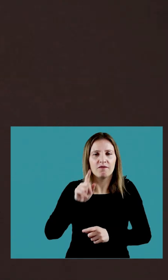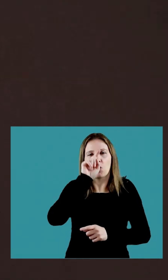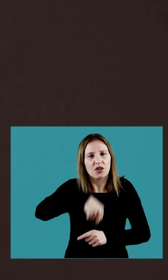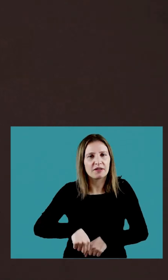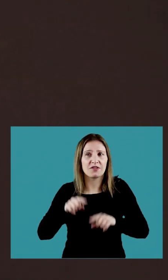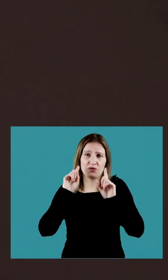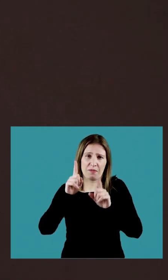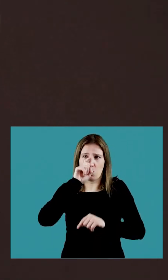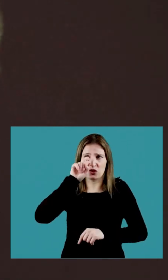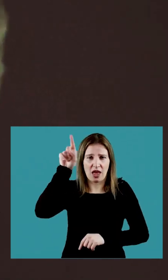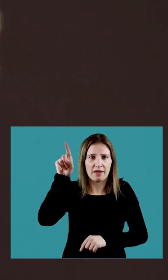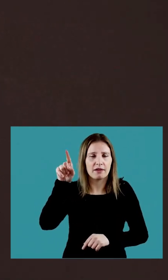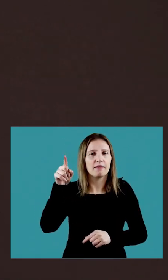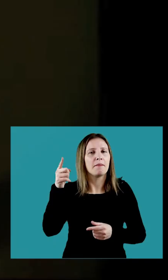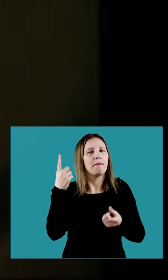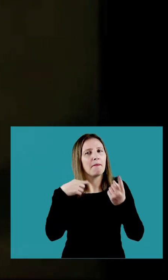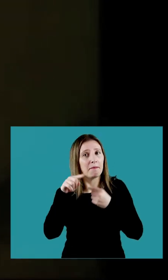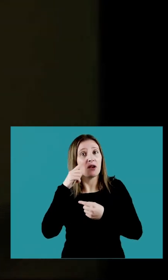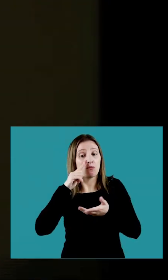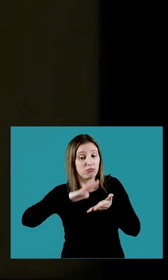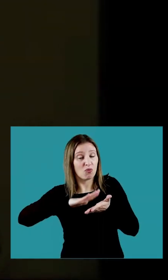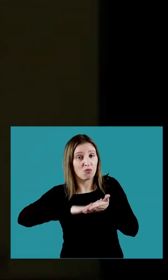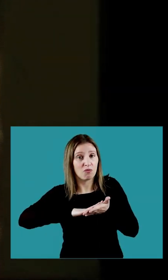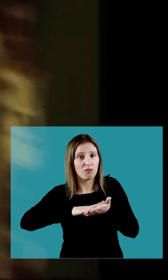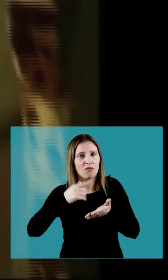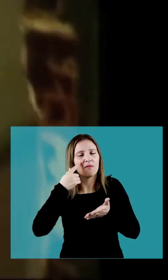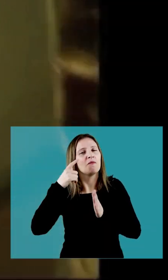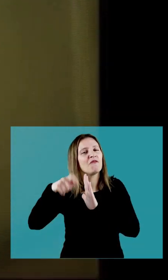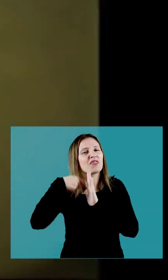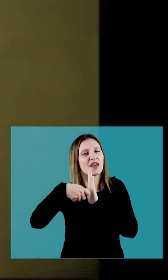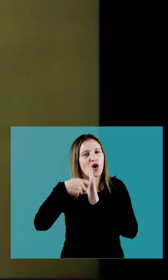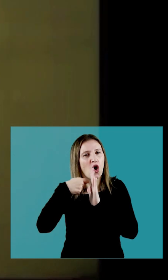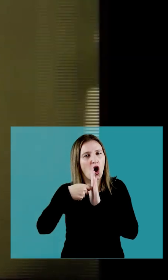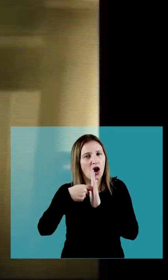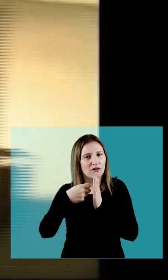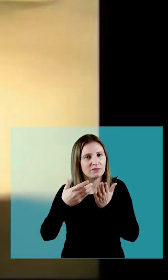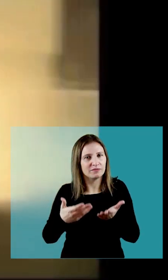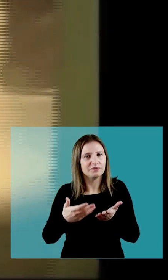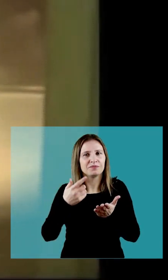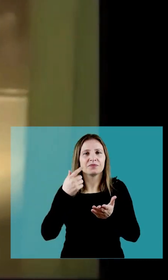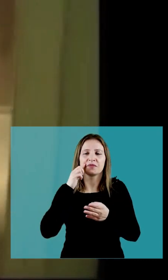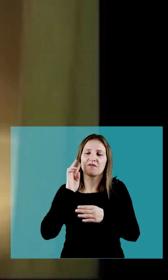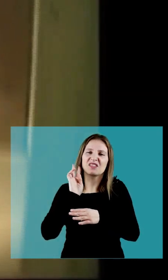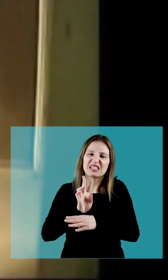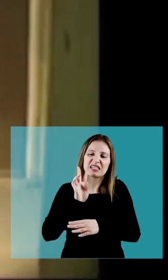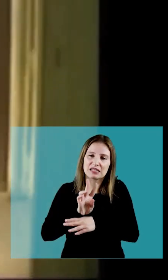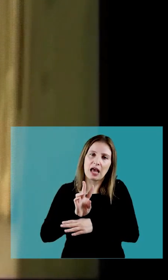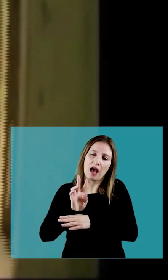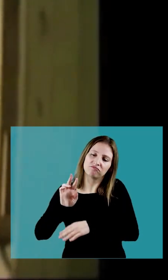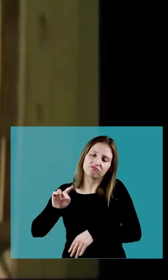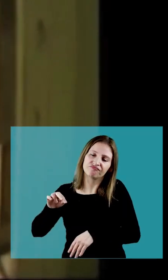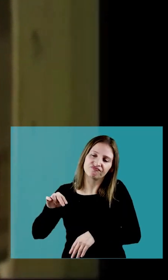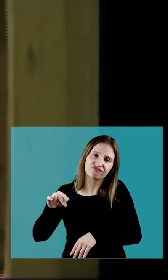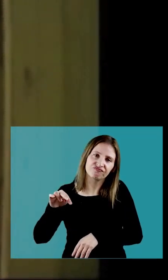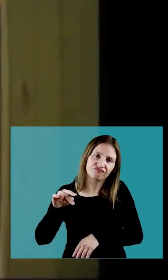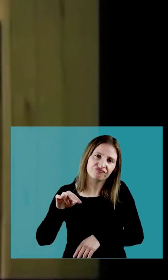Aires. Ahora acá la muestra tiene este video que es una visita, un recorrido, un